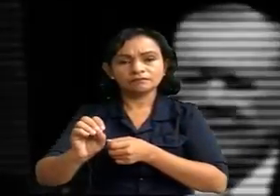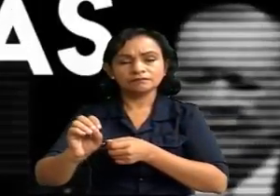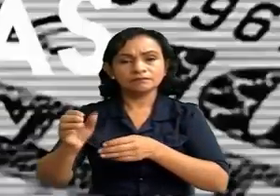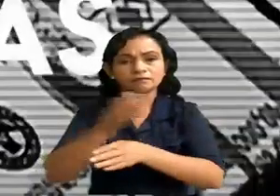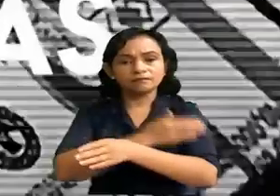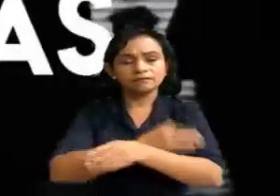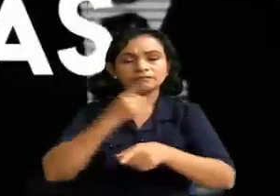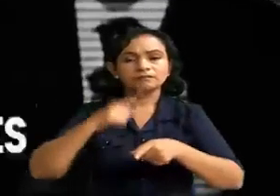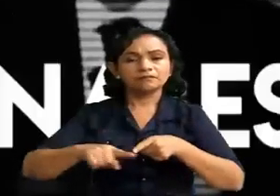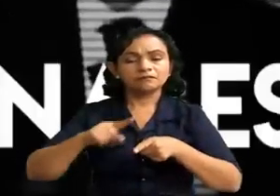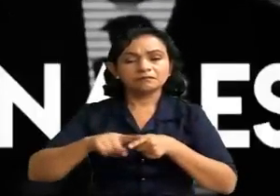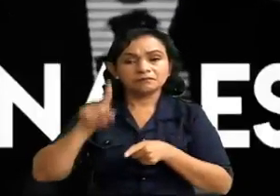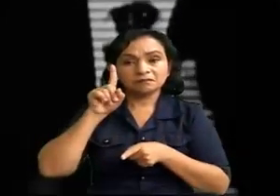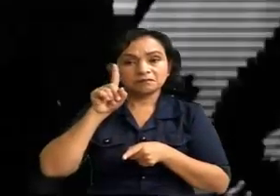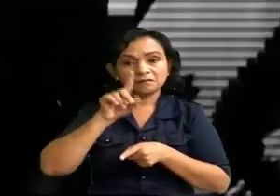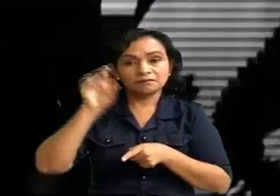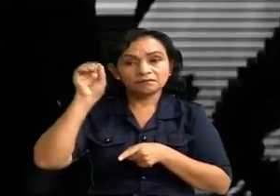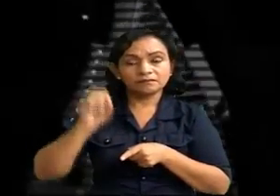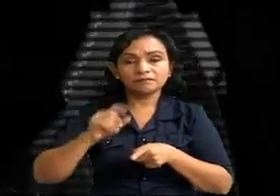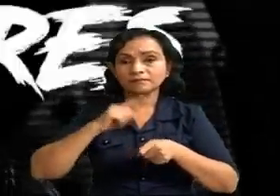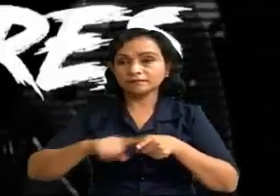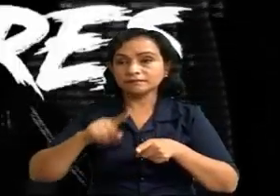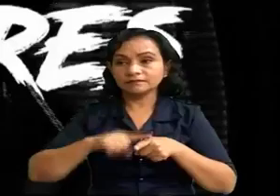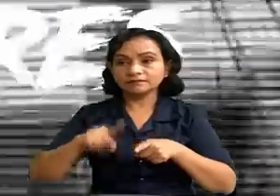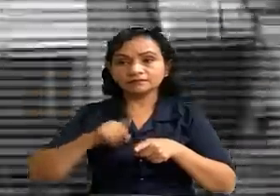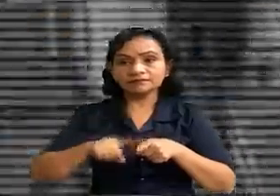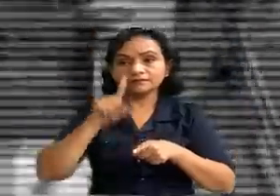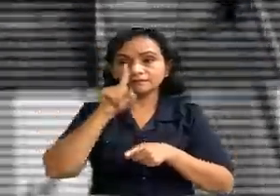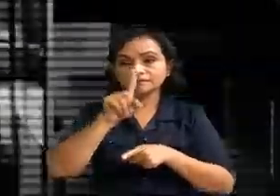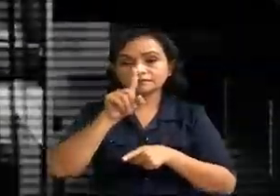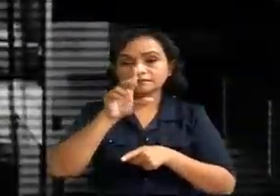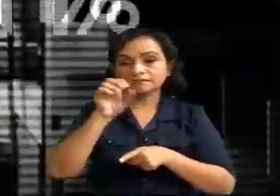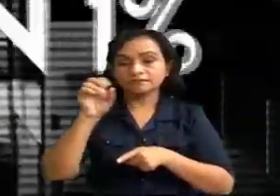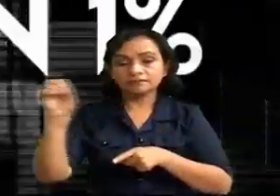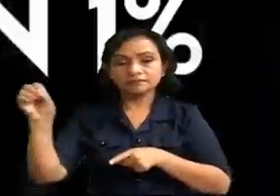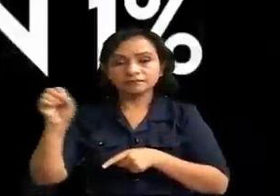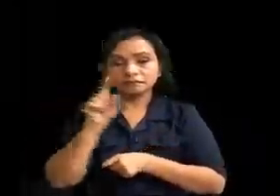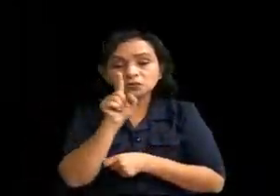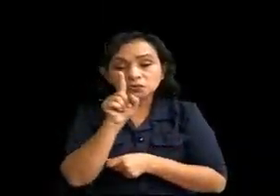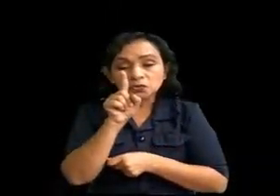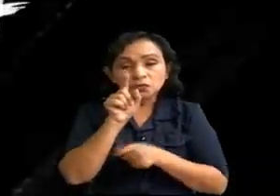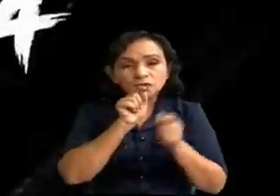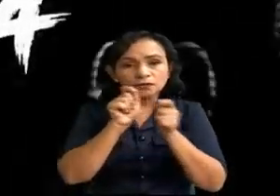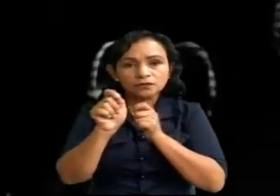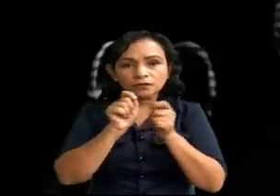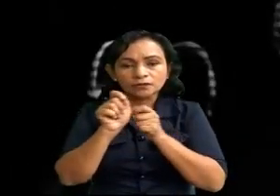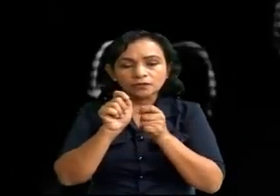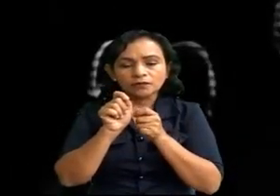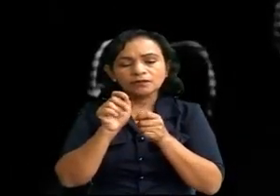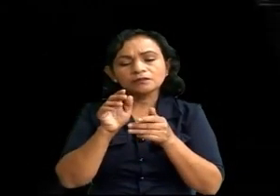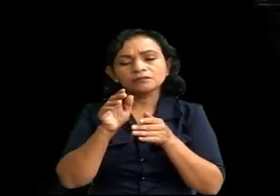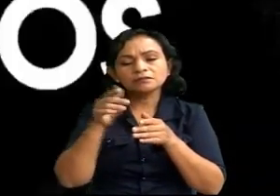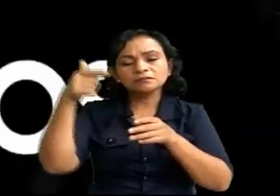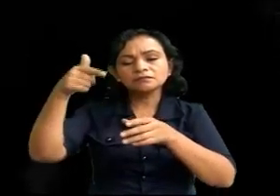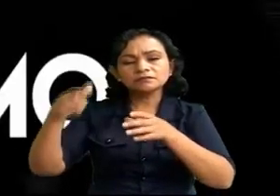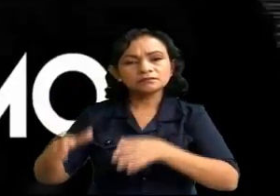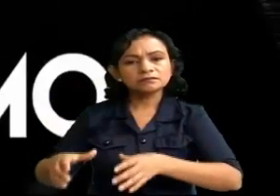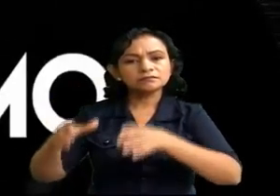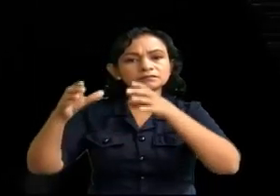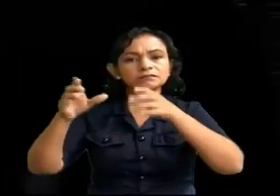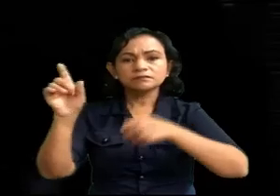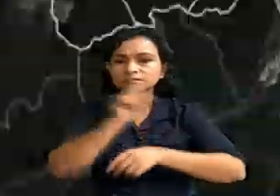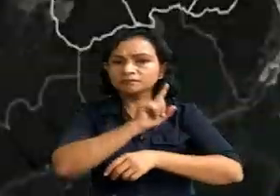las empresas transnacionales. De cada 100 dólares pagaban 1 de regalía petrolera. Nosotros